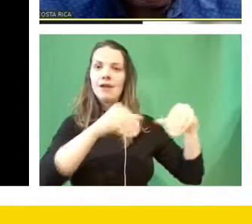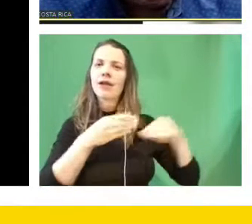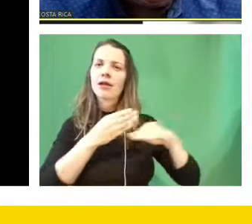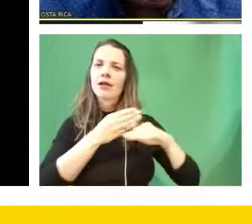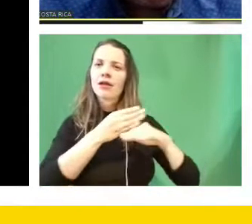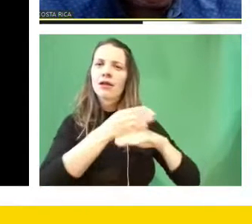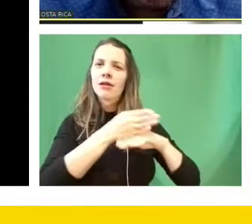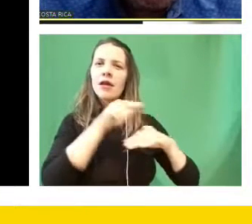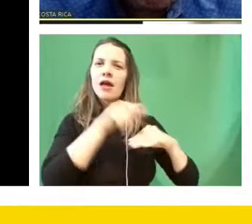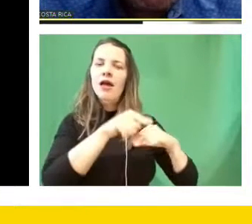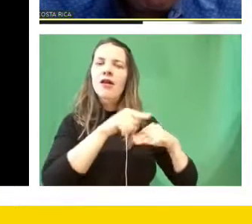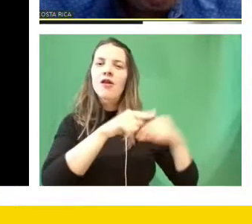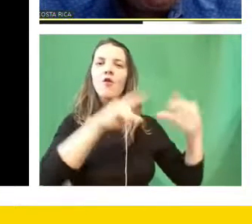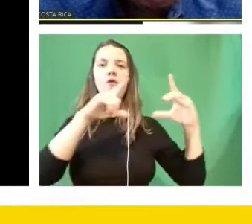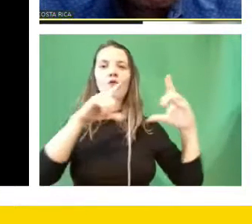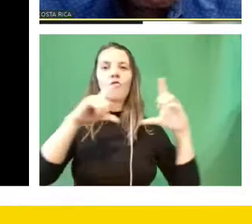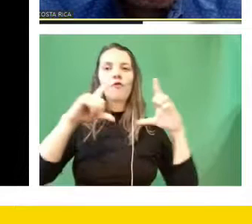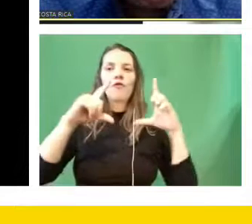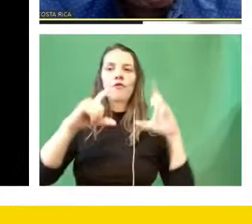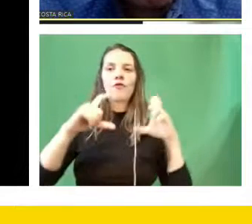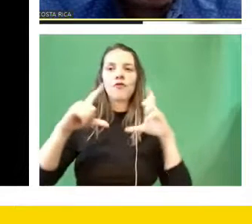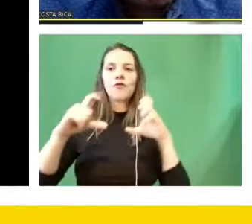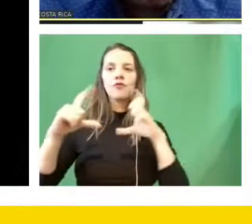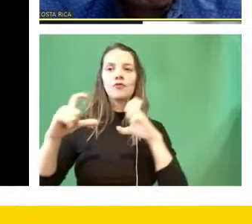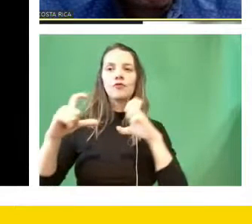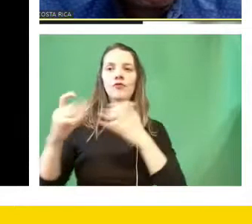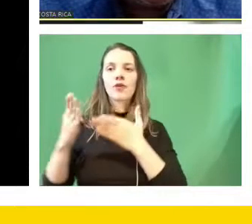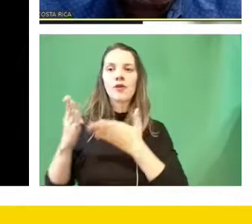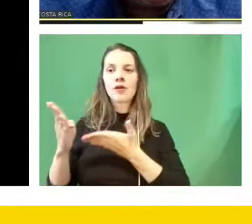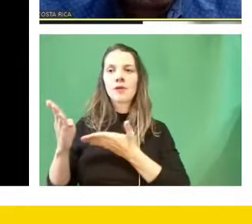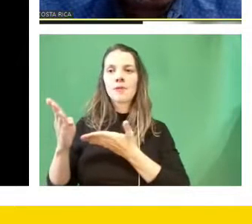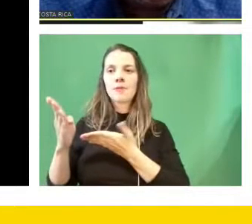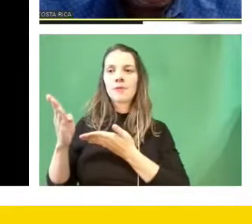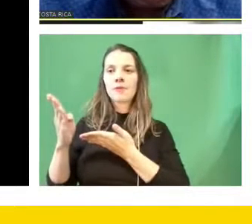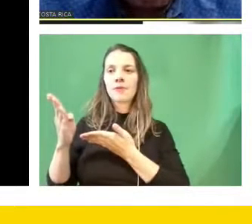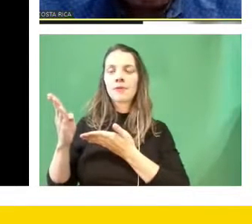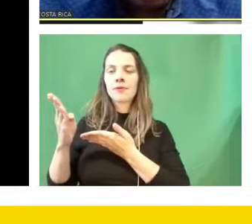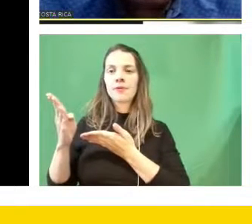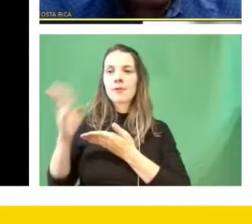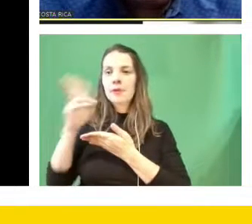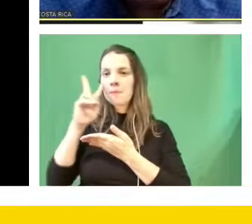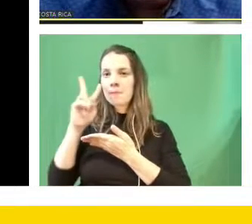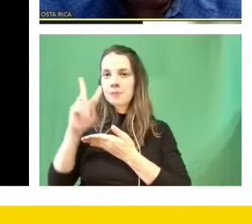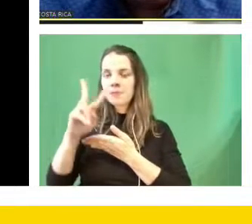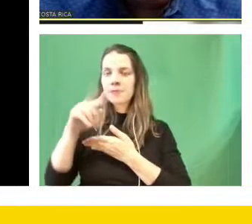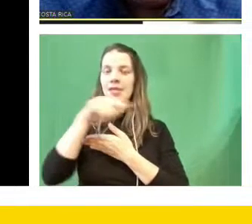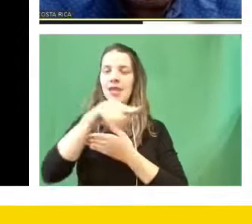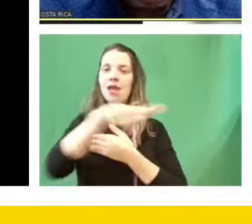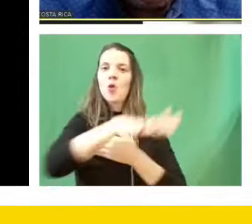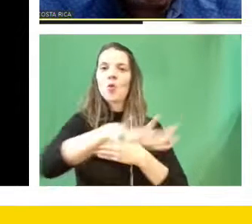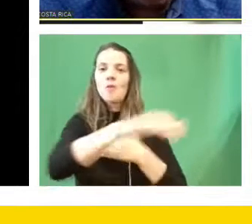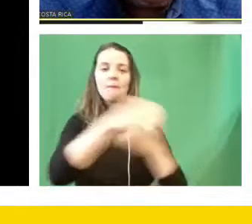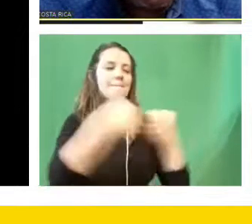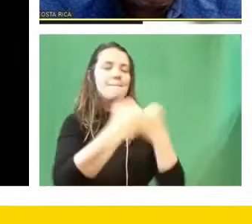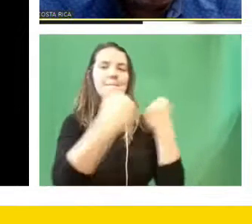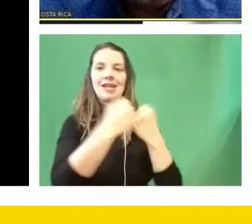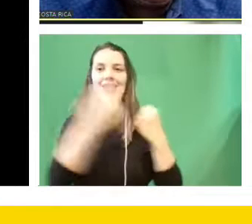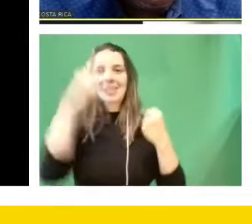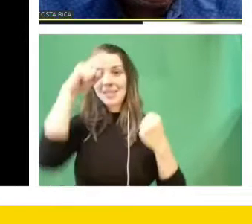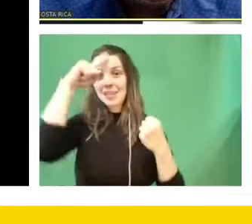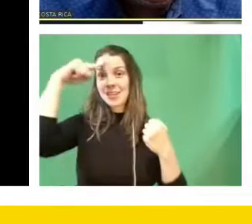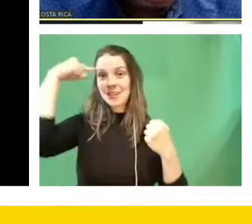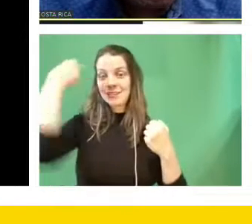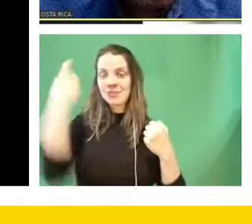día de la inauguración de la primera playa accesible en un parque nacional, en este caso el Parque Nacional Caguita en Limón, esto en el